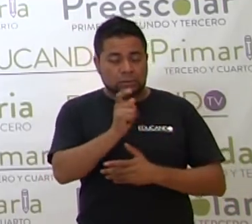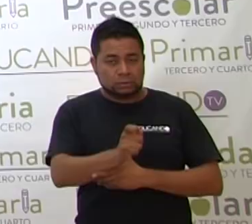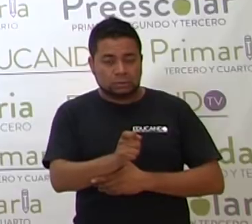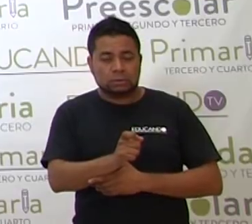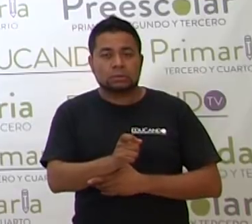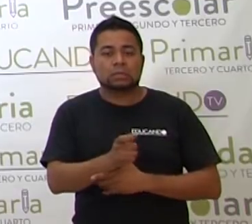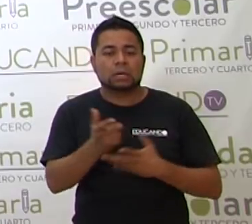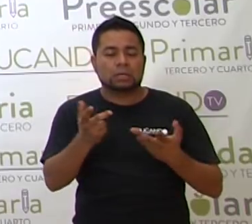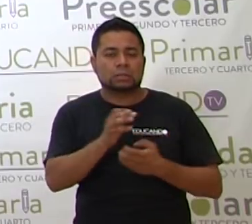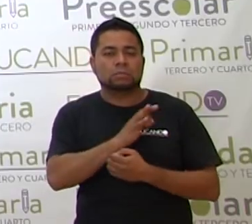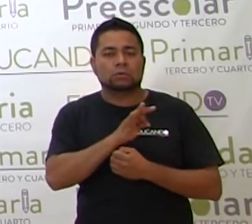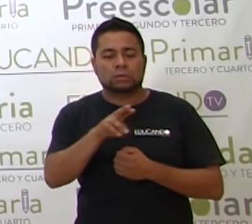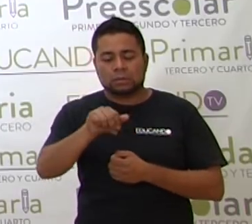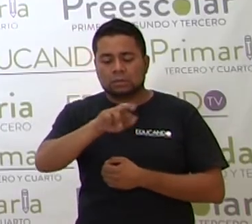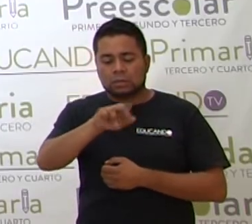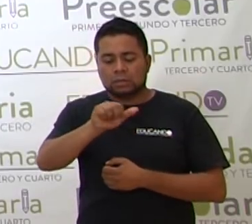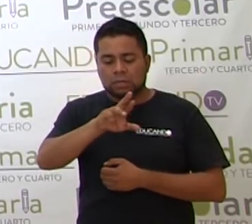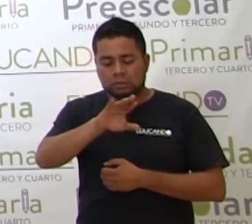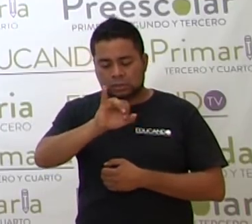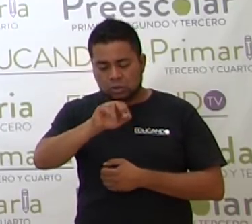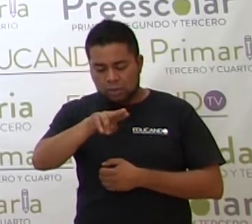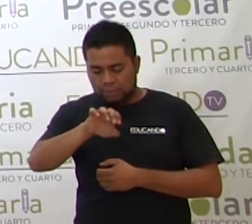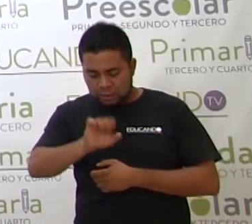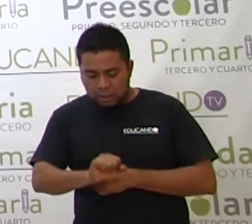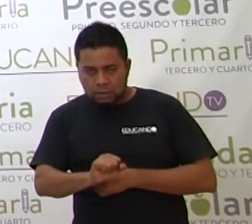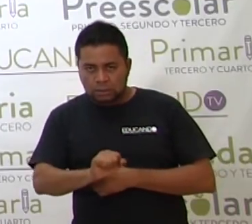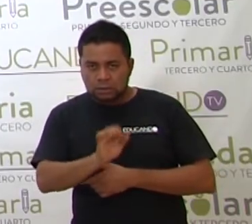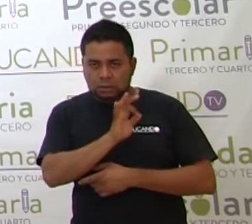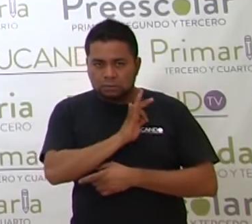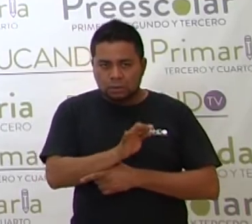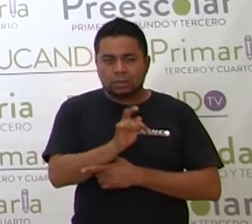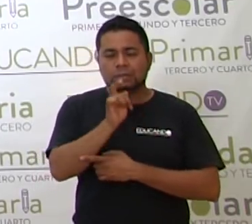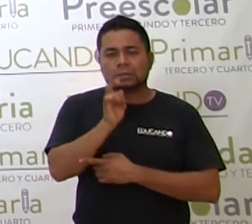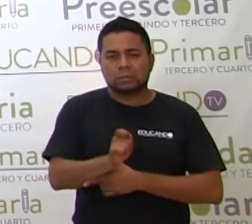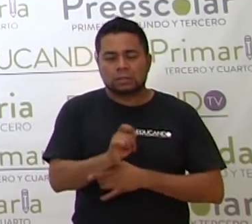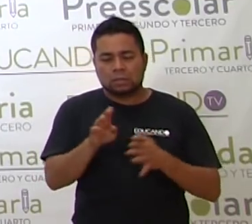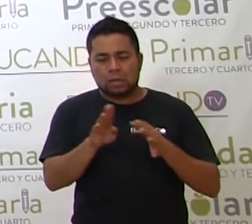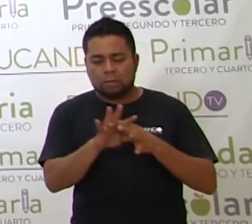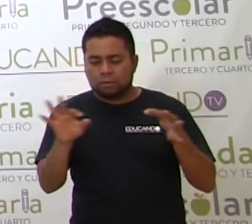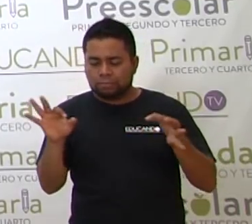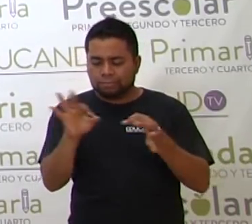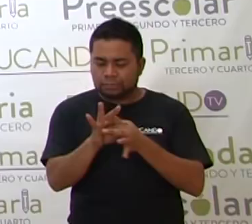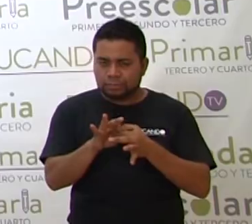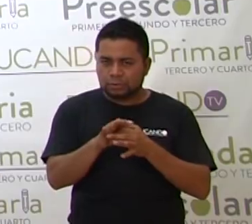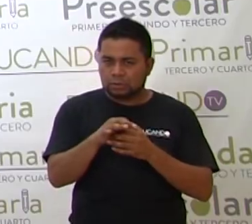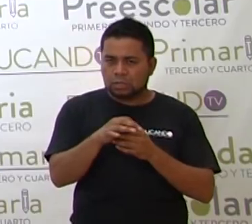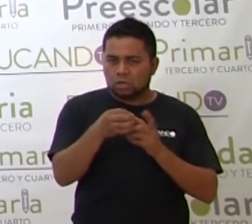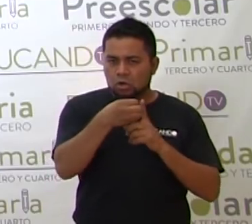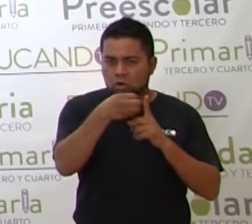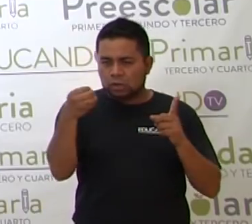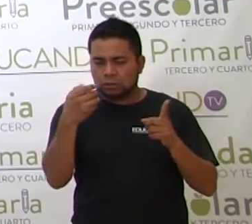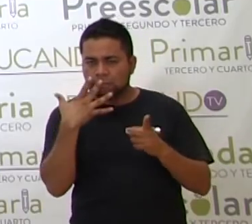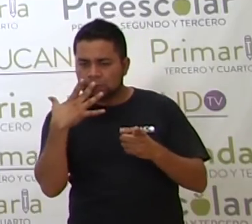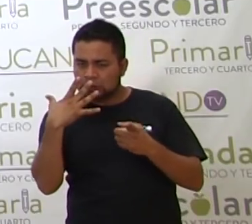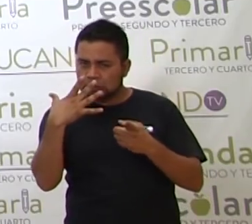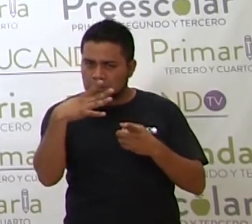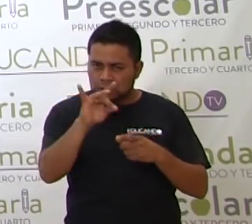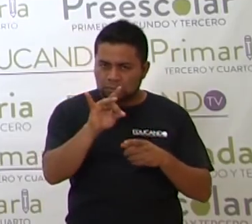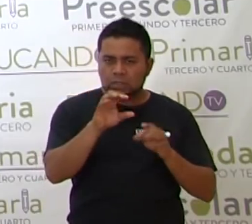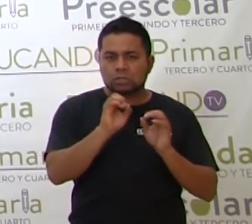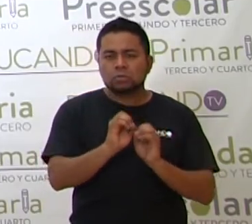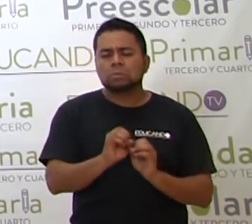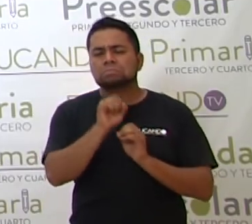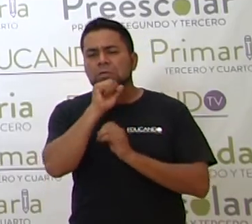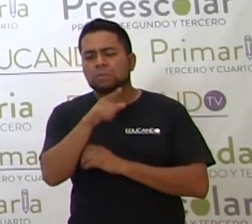podemos hacer narraciones que nos permitan hilar oraciones simples y oraciones